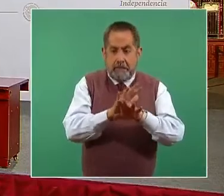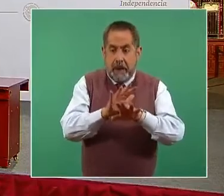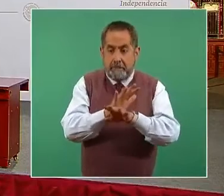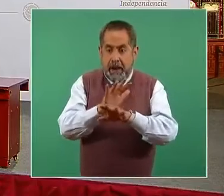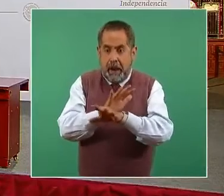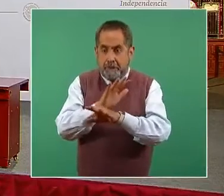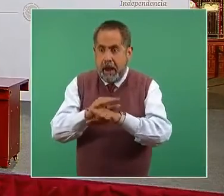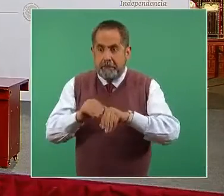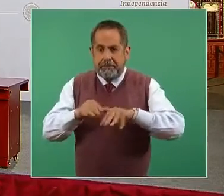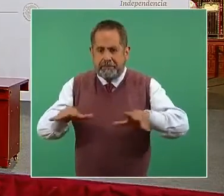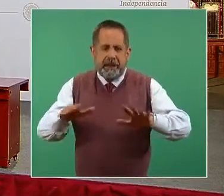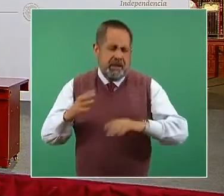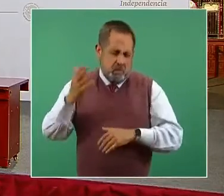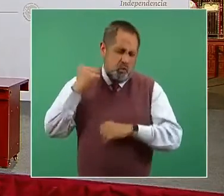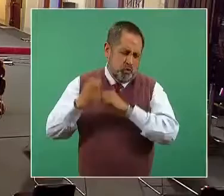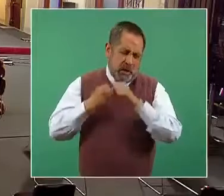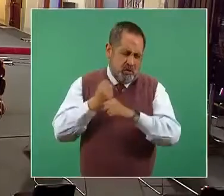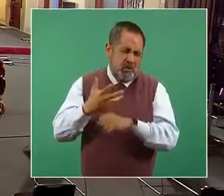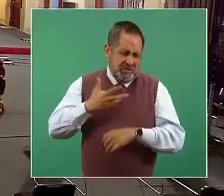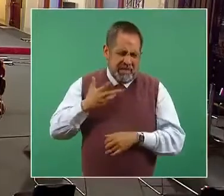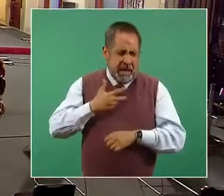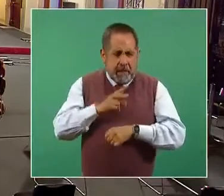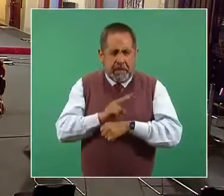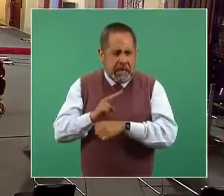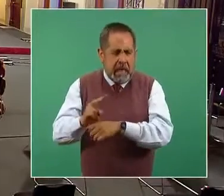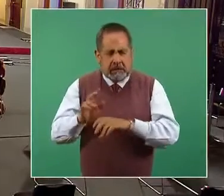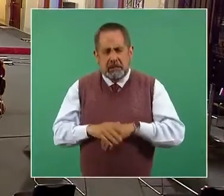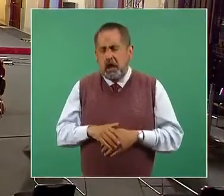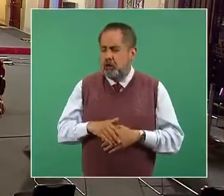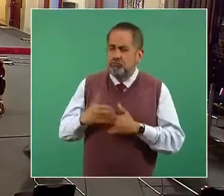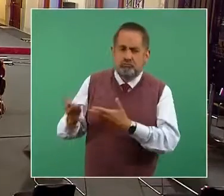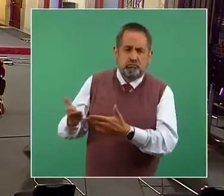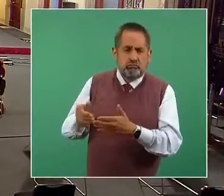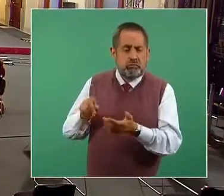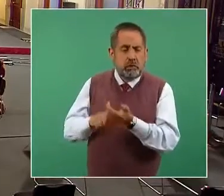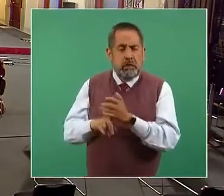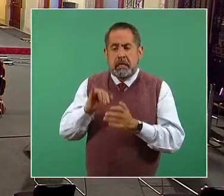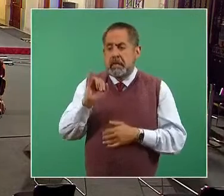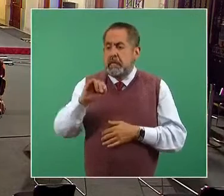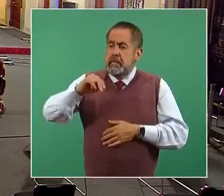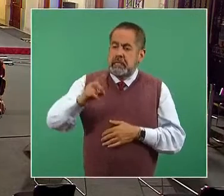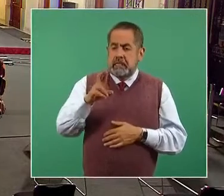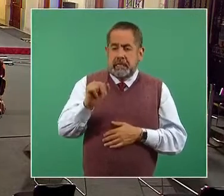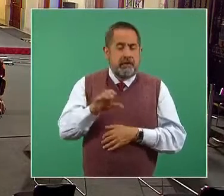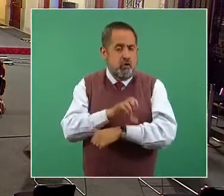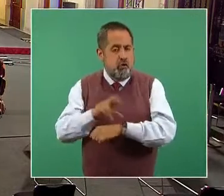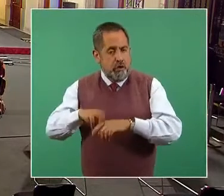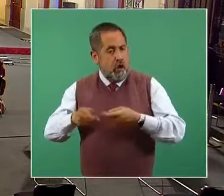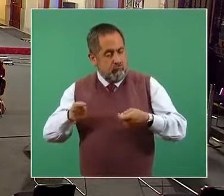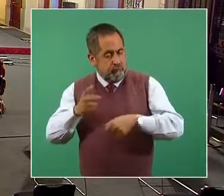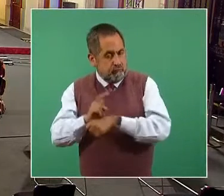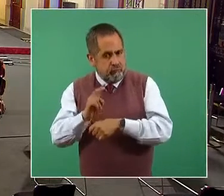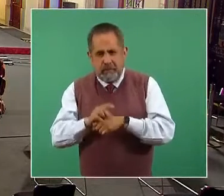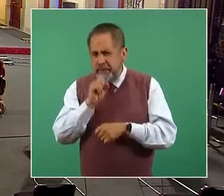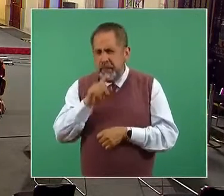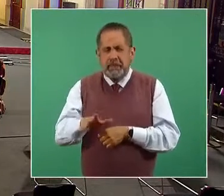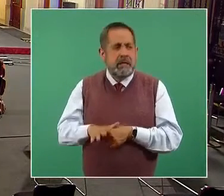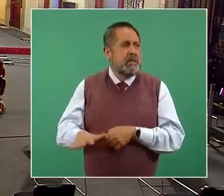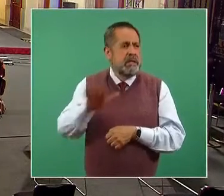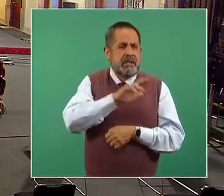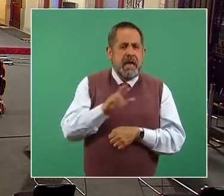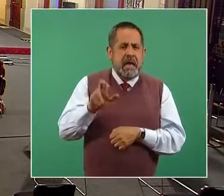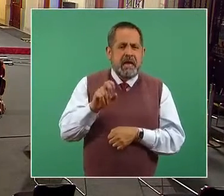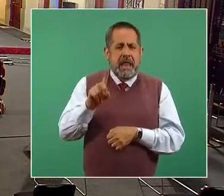años y agradecer a nuestros colegas, no solamente del INDRE, quien coordina este proceso, sino de toda la red